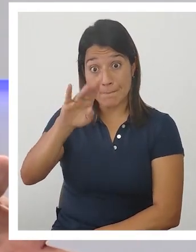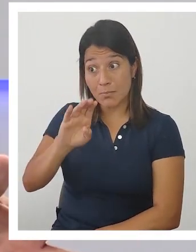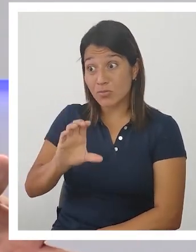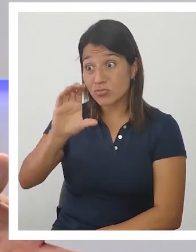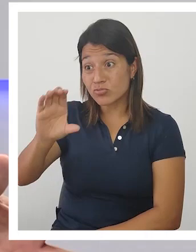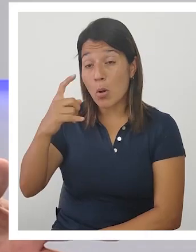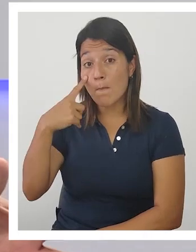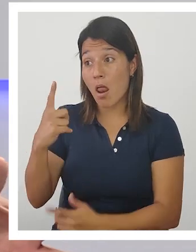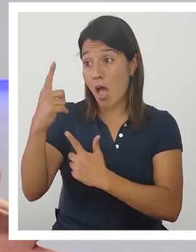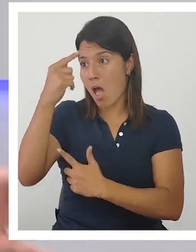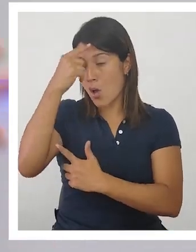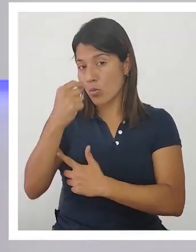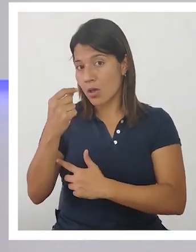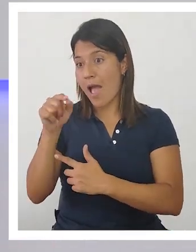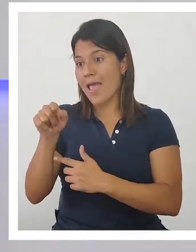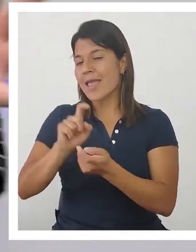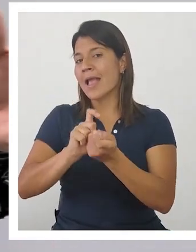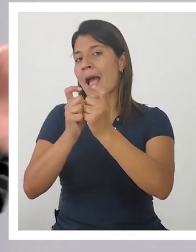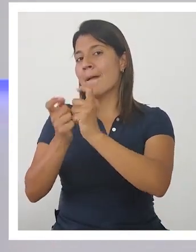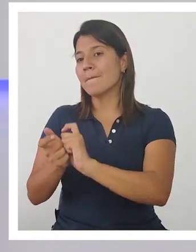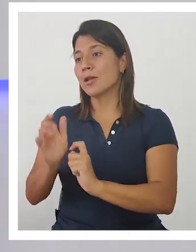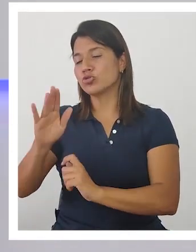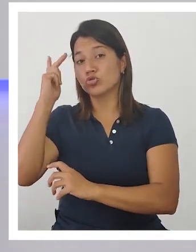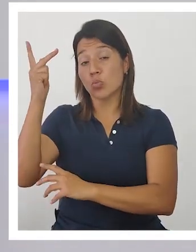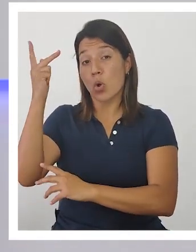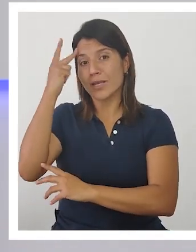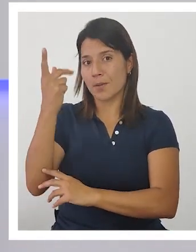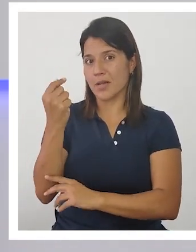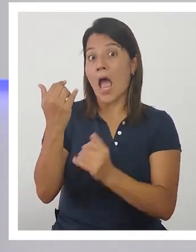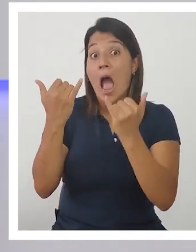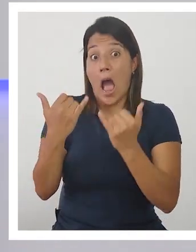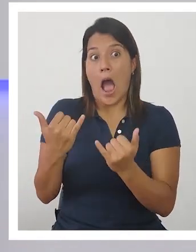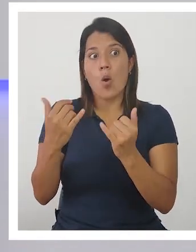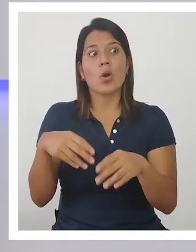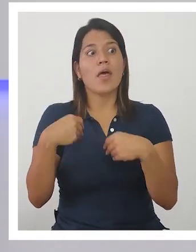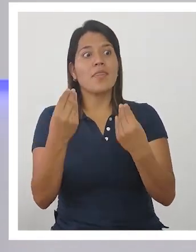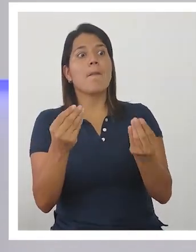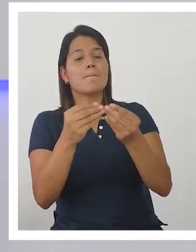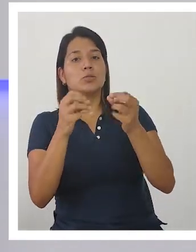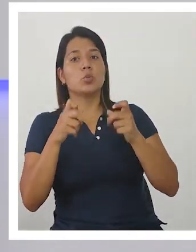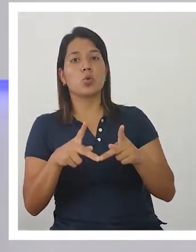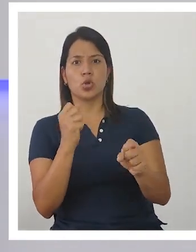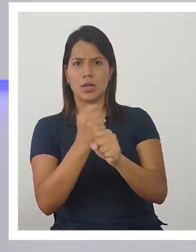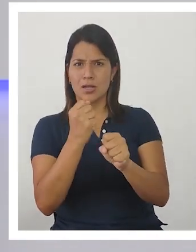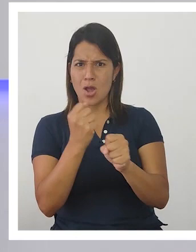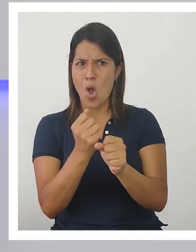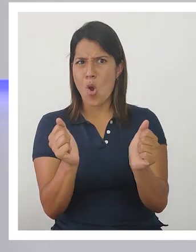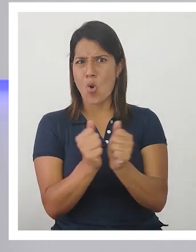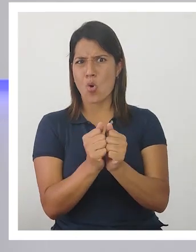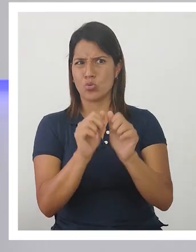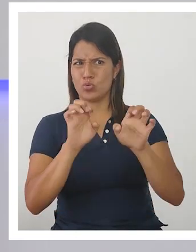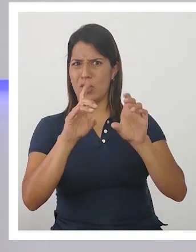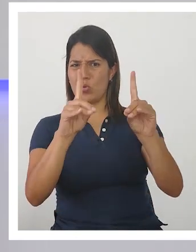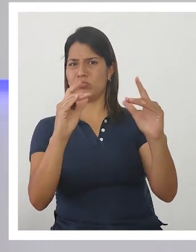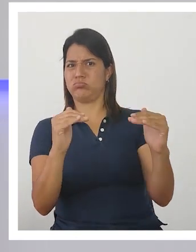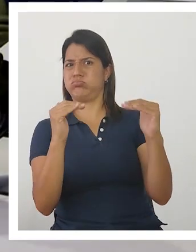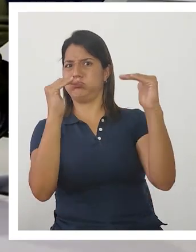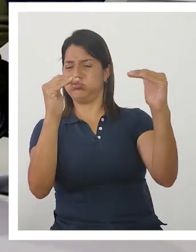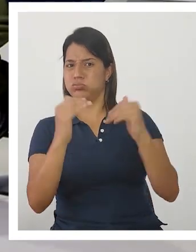sus políticas monetarias y ahora son fuentes de trabajo de zonas francas con una educación calificada.